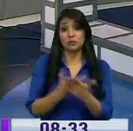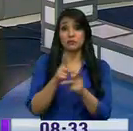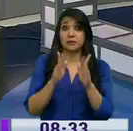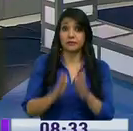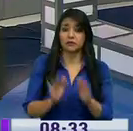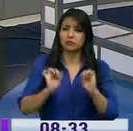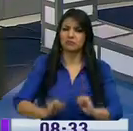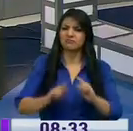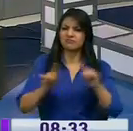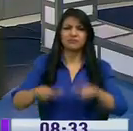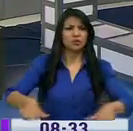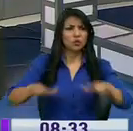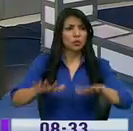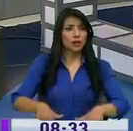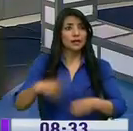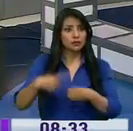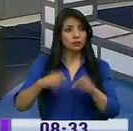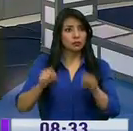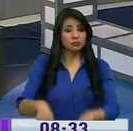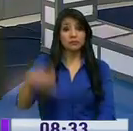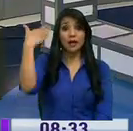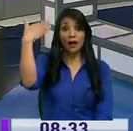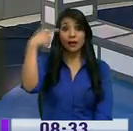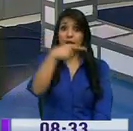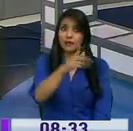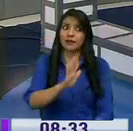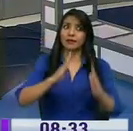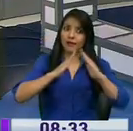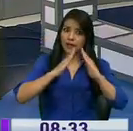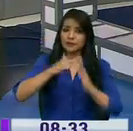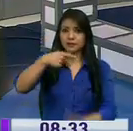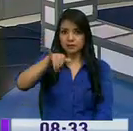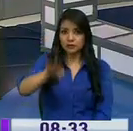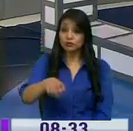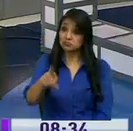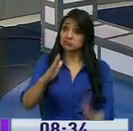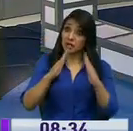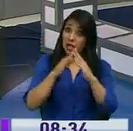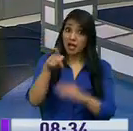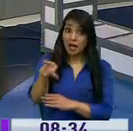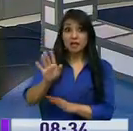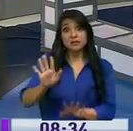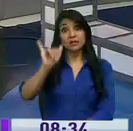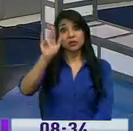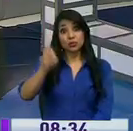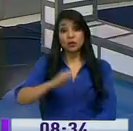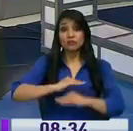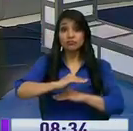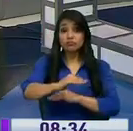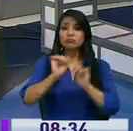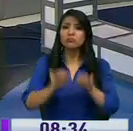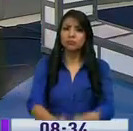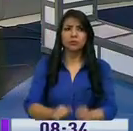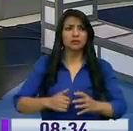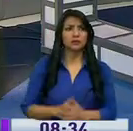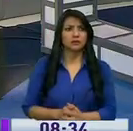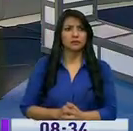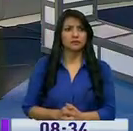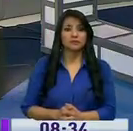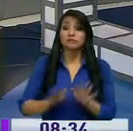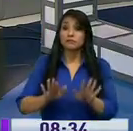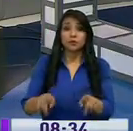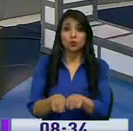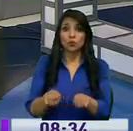muchos sectores en nuestra ciudad que necesitan. El alcalde vive en Los Chillos, ahora que me acuerdo, el nuevo. ¿Será que va a pavimentar? Porque esto es